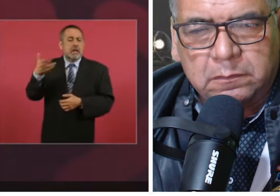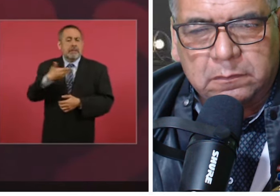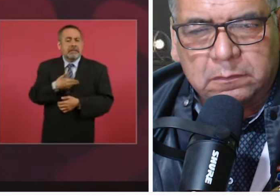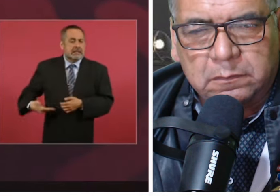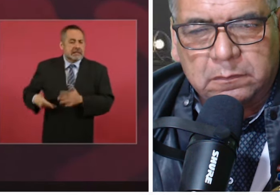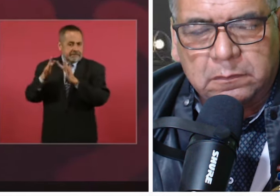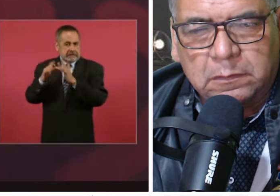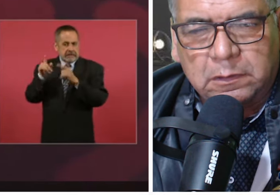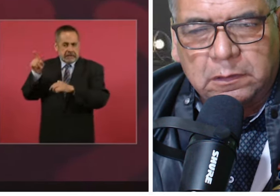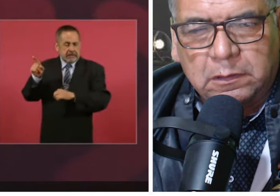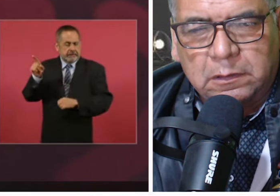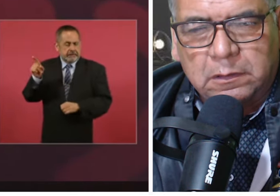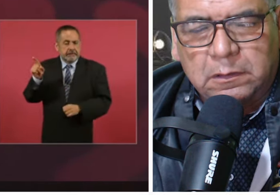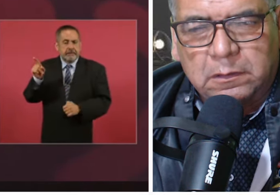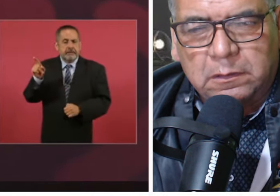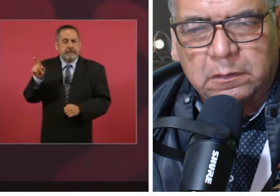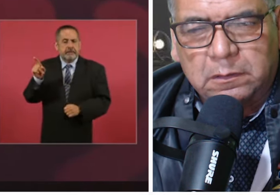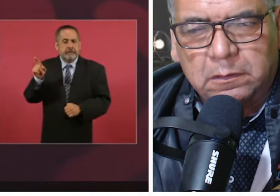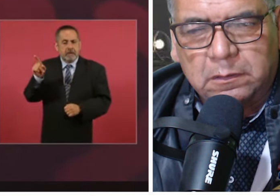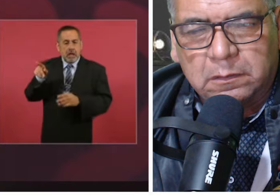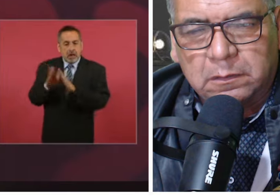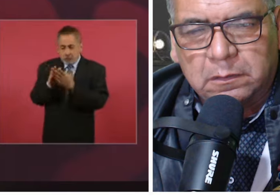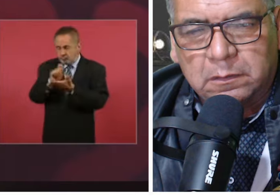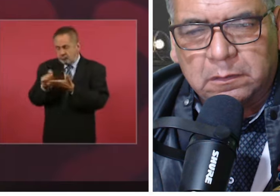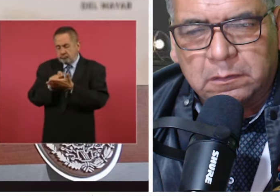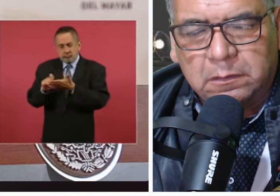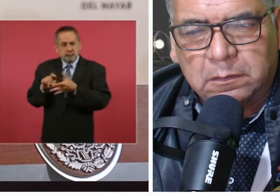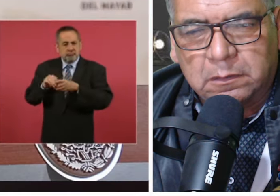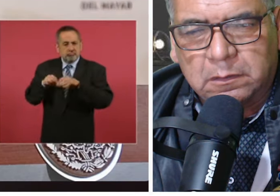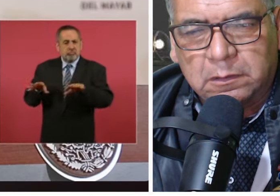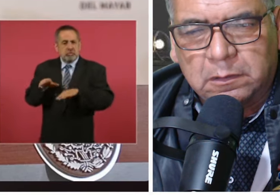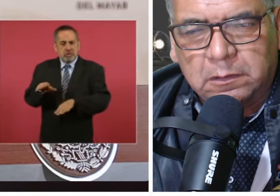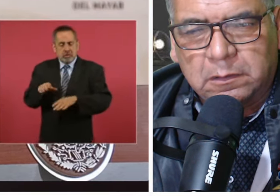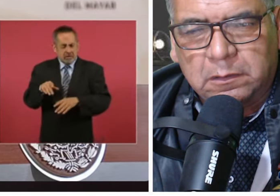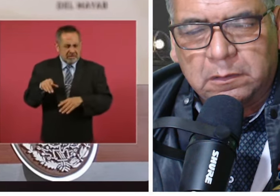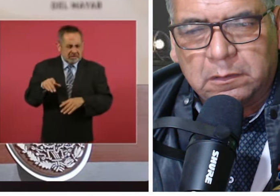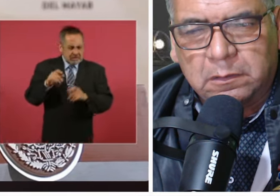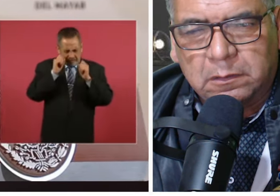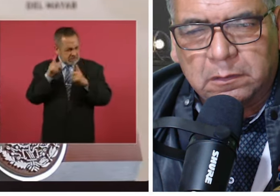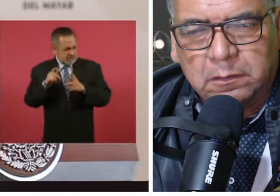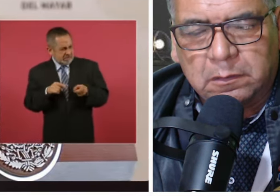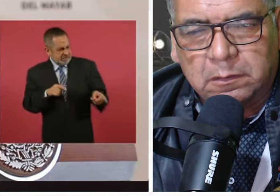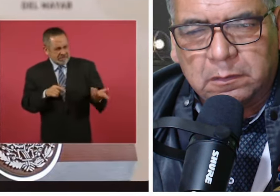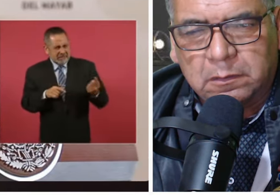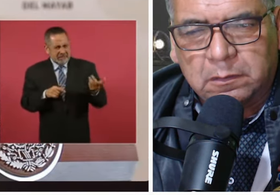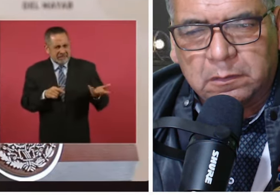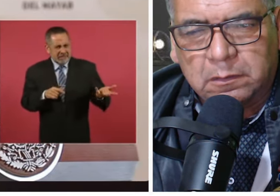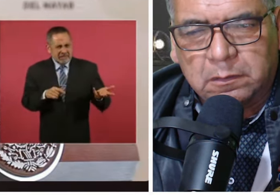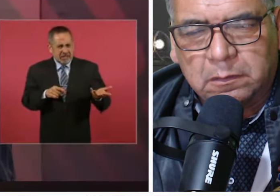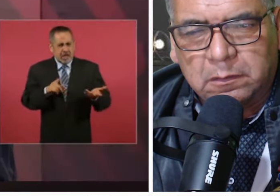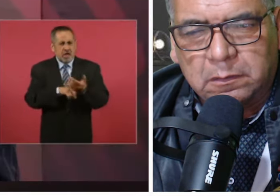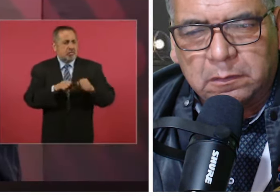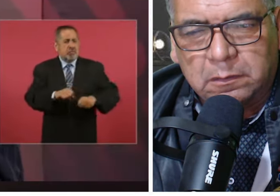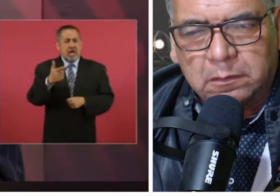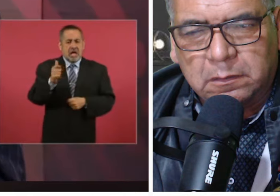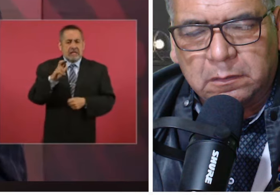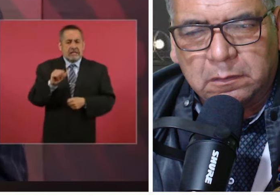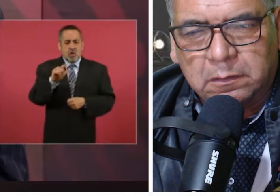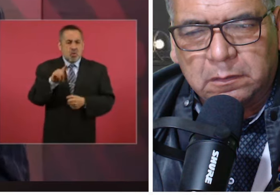Francia, que escribe, sorprendido, del poder de García